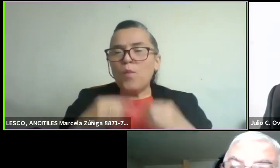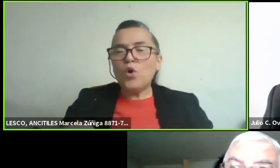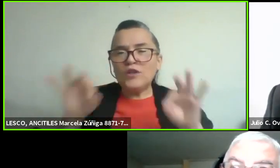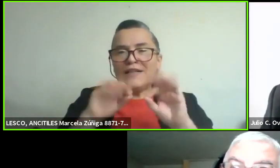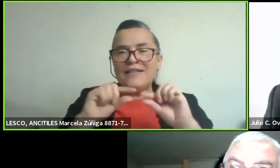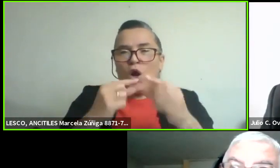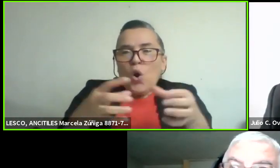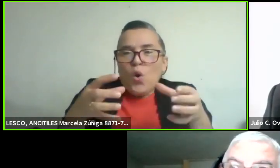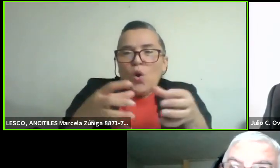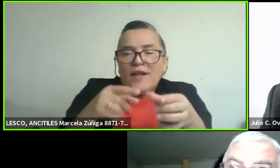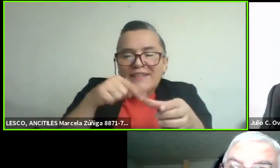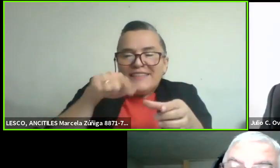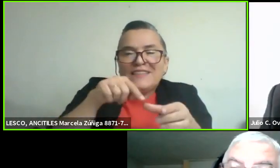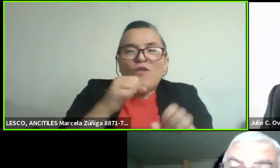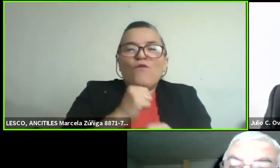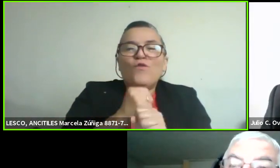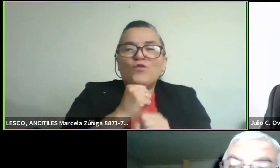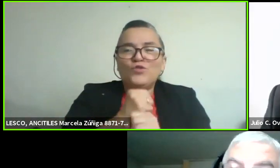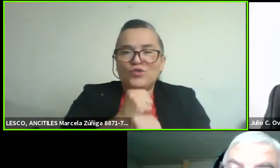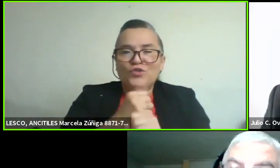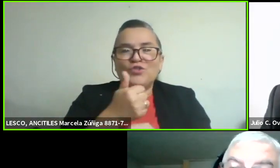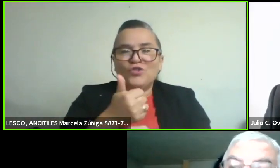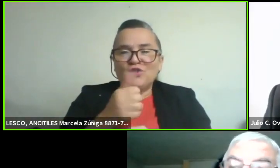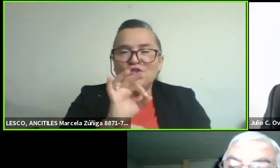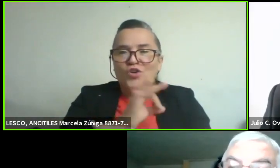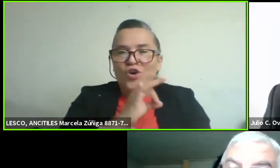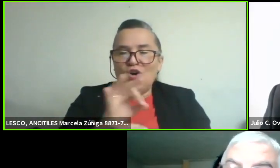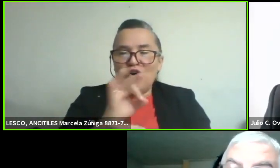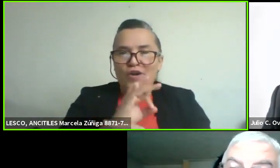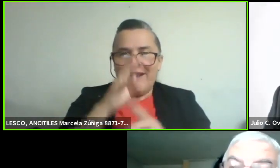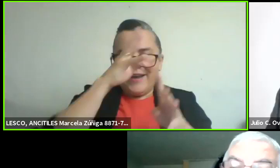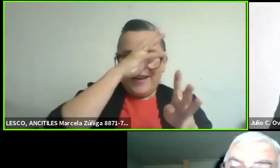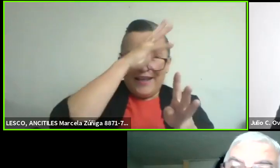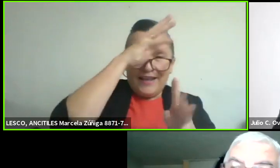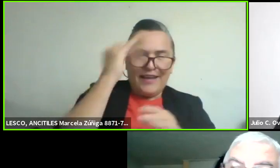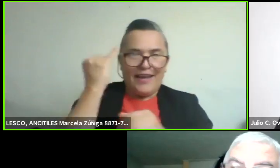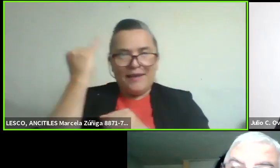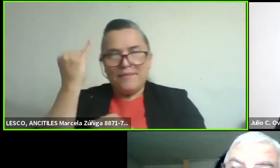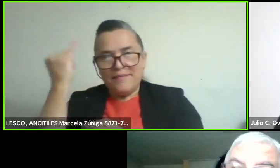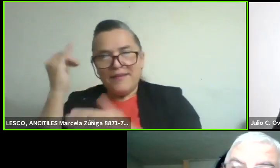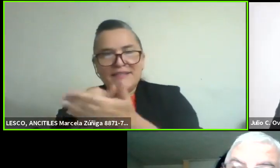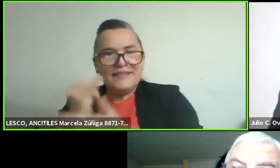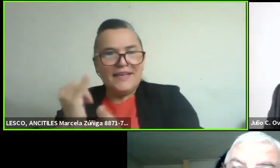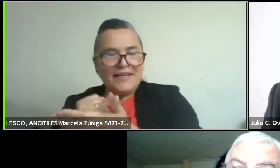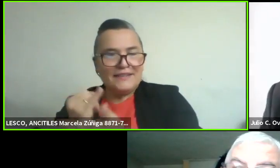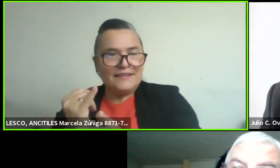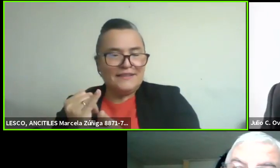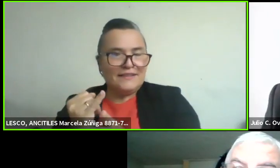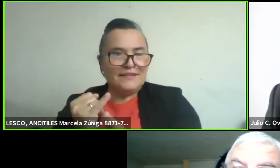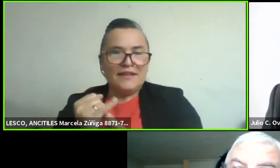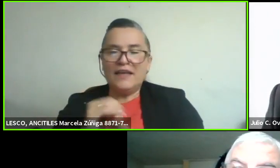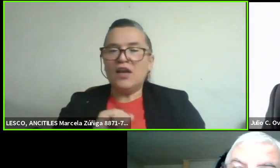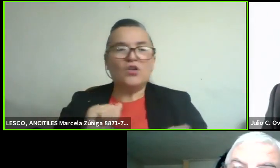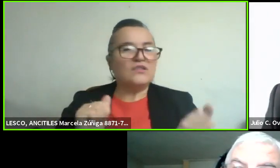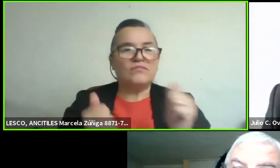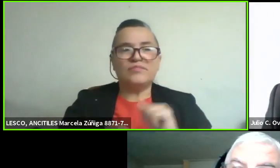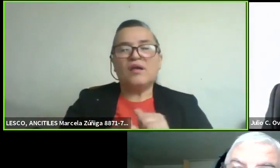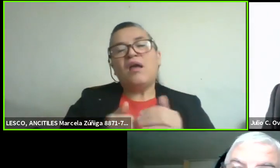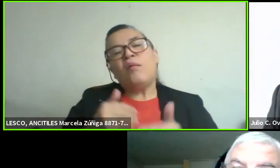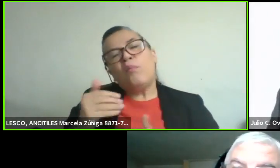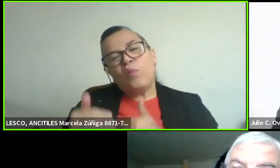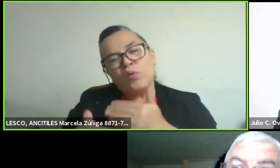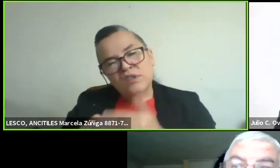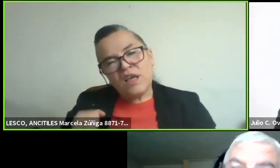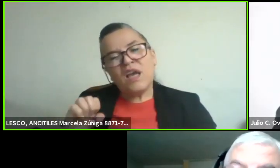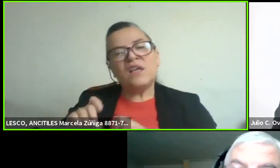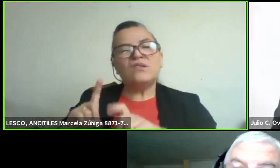con base en el interés de la creatividad y la investigación que no sé que no se conviertan en procesos